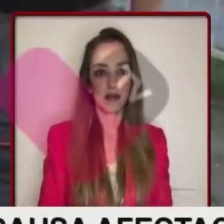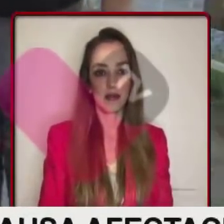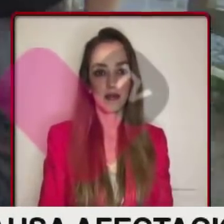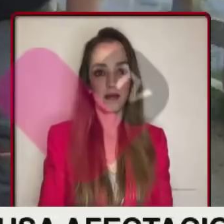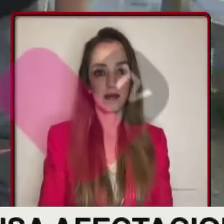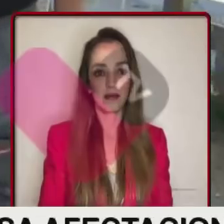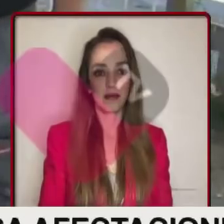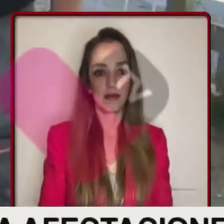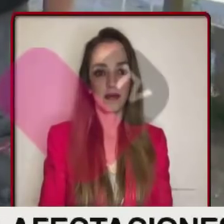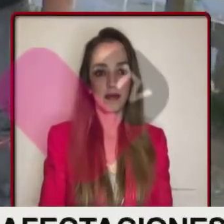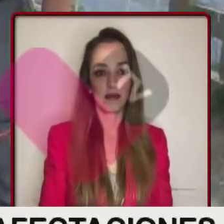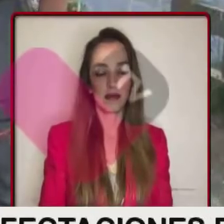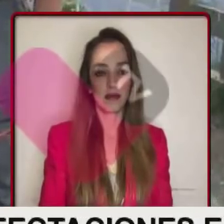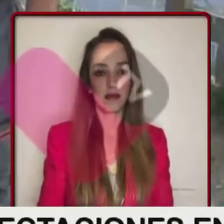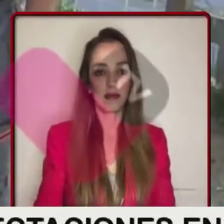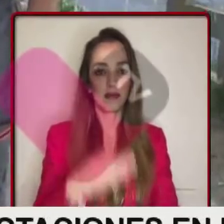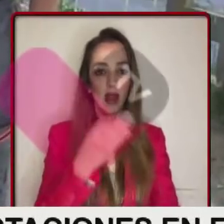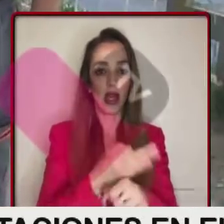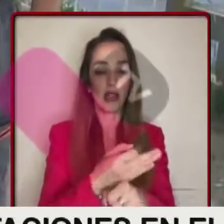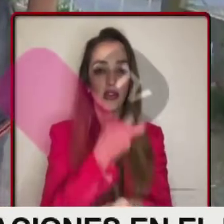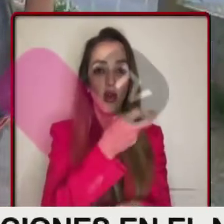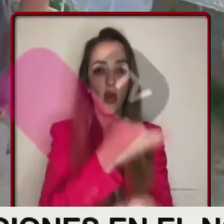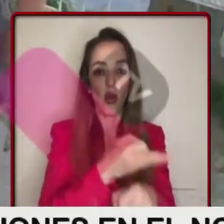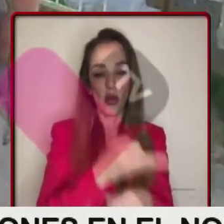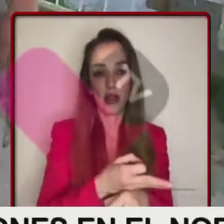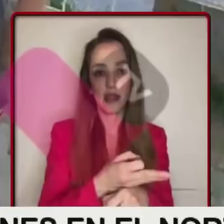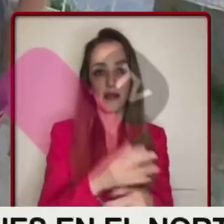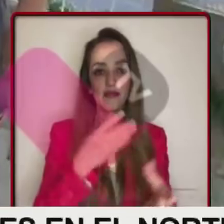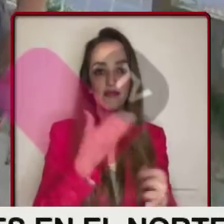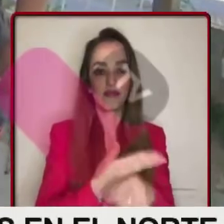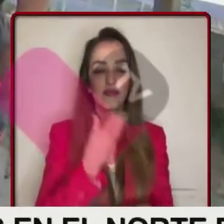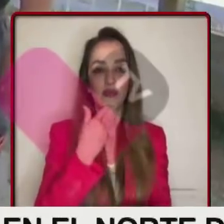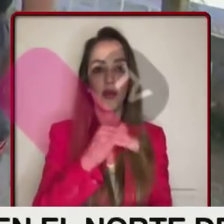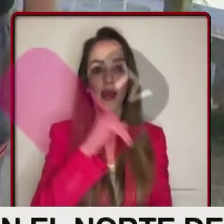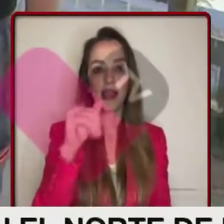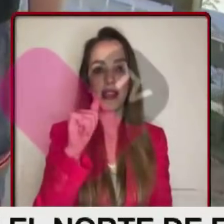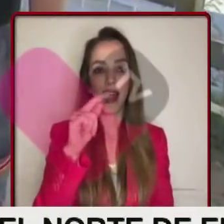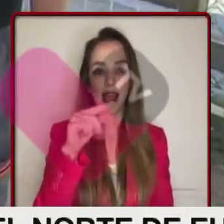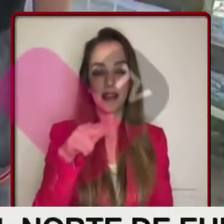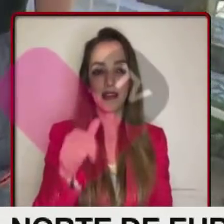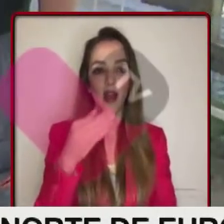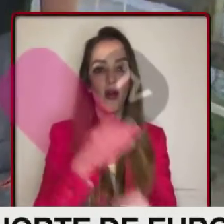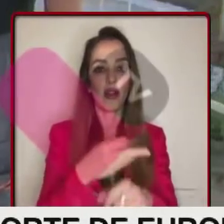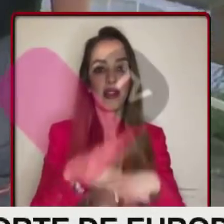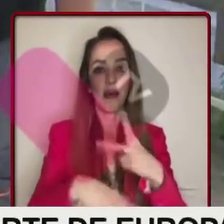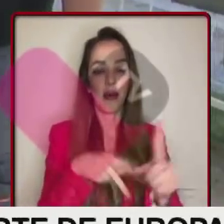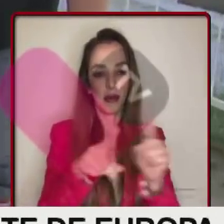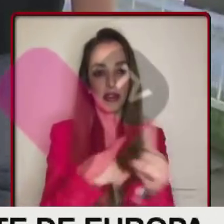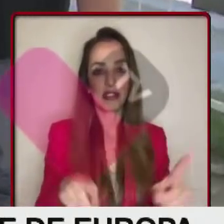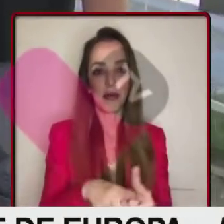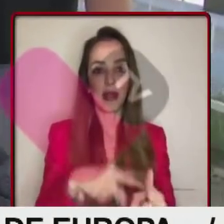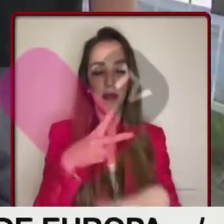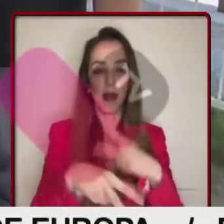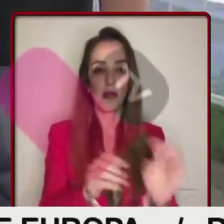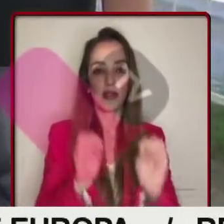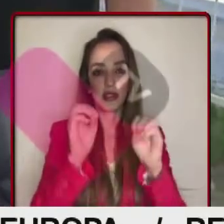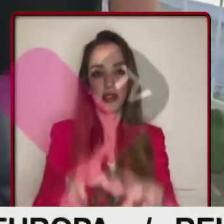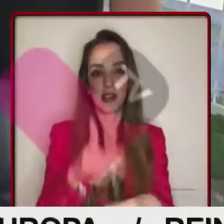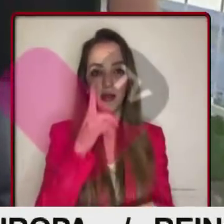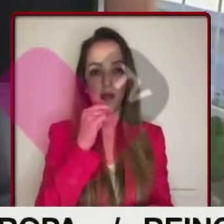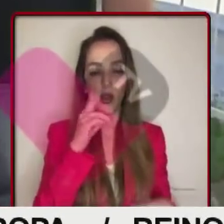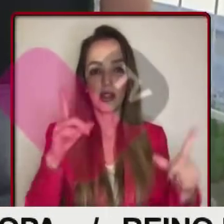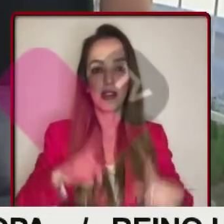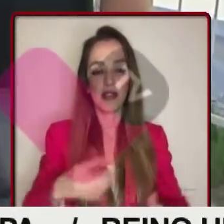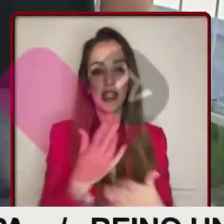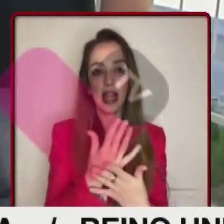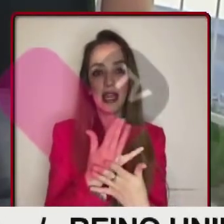que está ocurriendo en estos momentos, Gaby. Ya, bueno, sí, vamos también a dejar, ¿no?, que la fiscalía pues sí